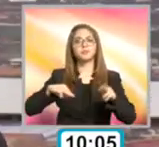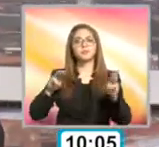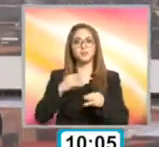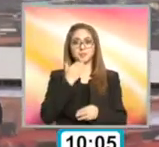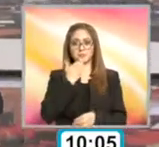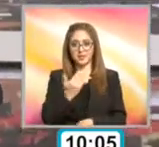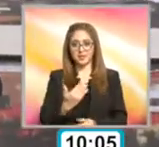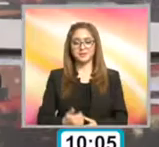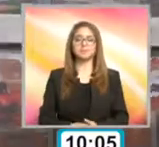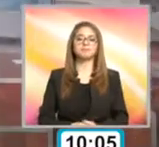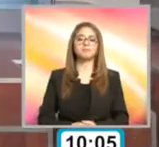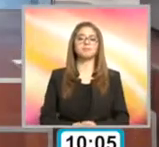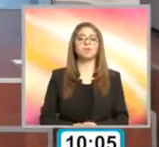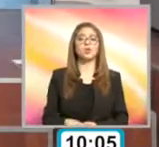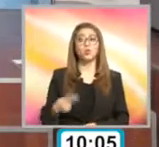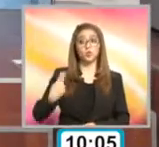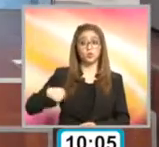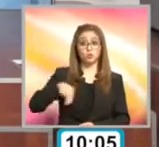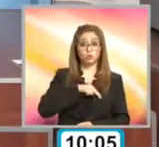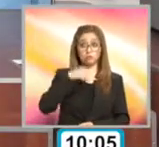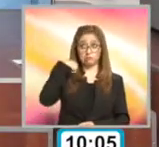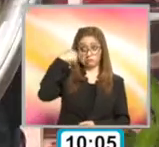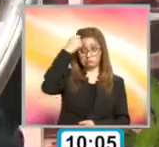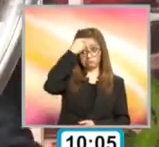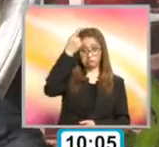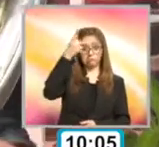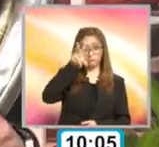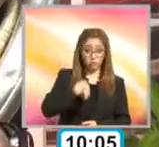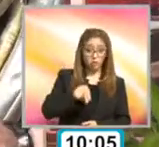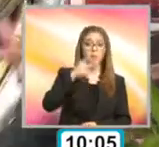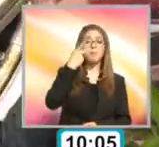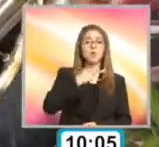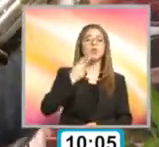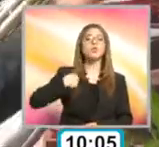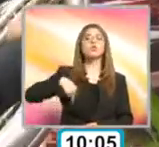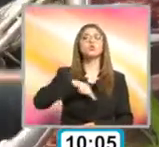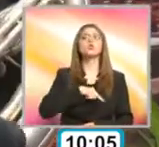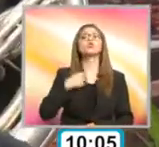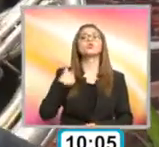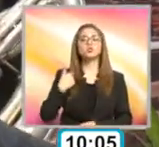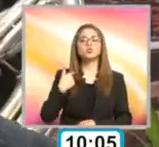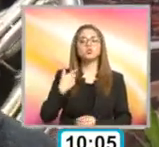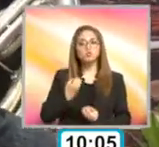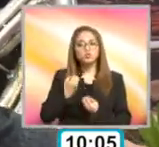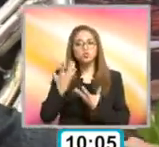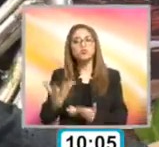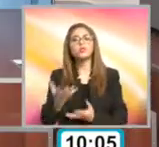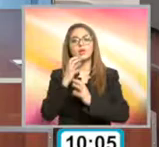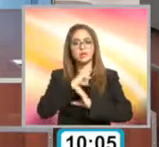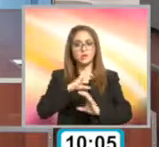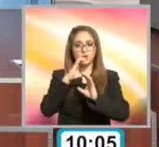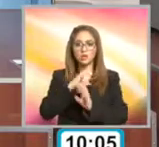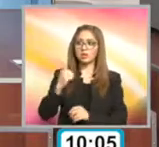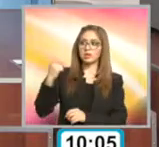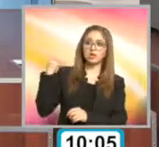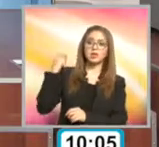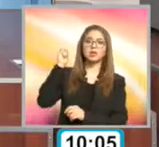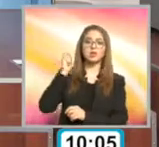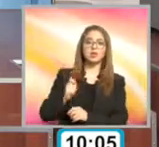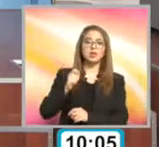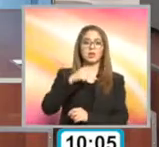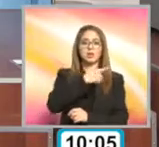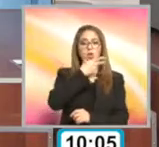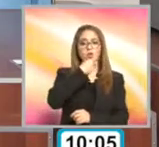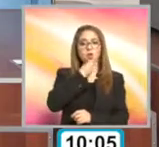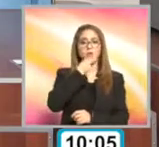pues no es tanto que se nos haya ocurrido ponerle tuba, sino estamos presentando nuestras canciones. Por ejemplo, el tubero es mariachi, trae sus... Ah,